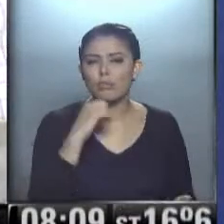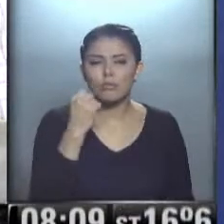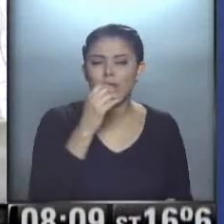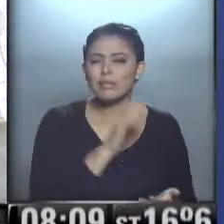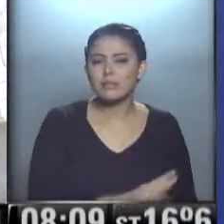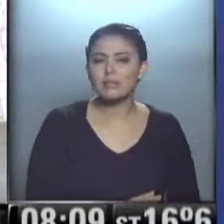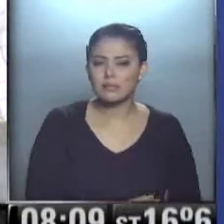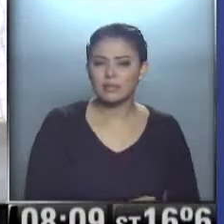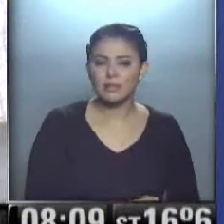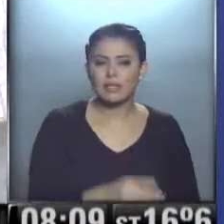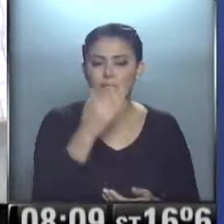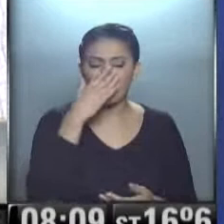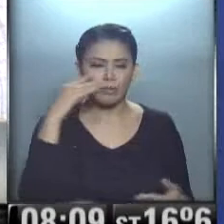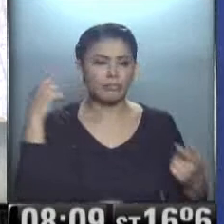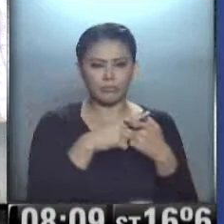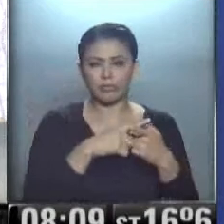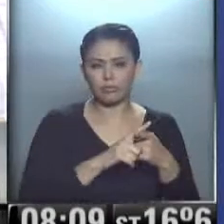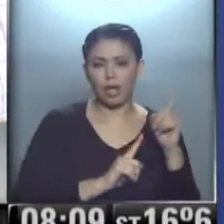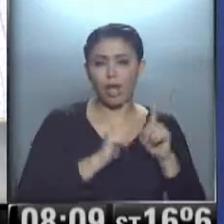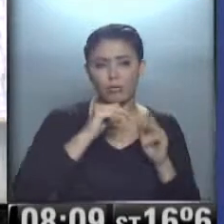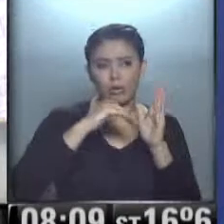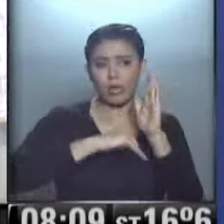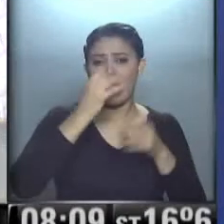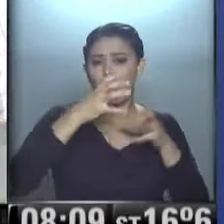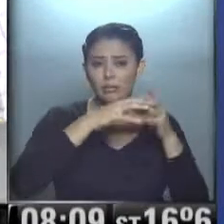haya cruces directos entre algunos de los que están arriba, porque